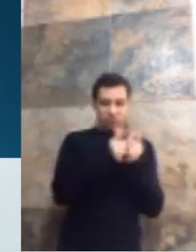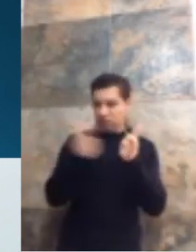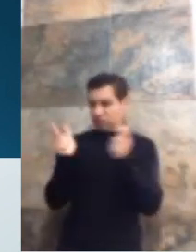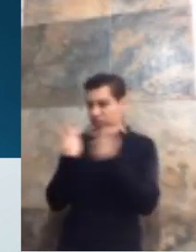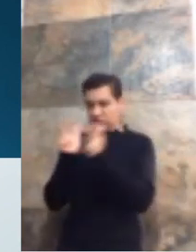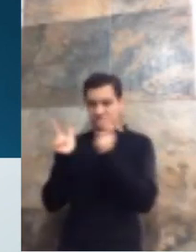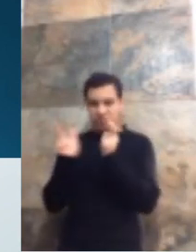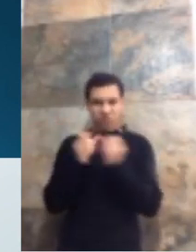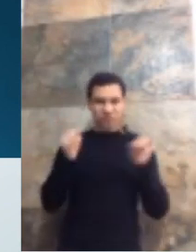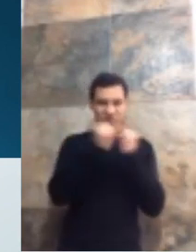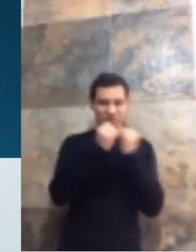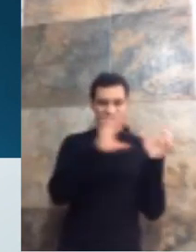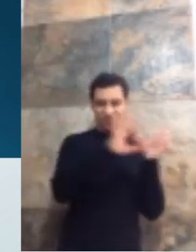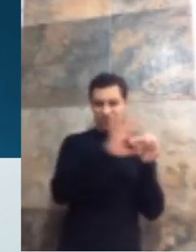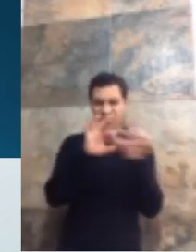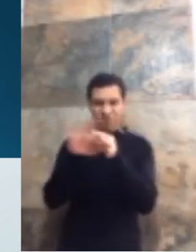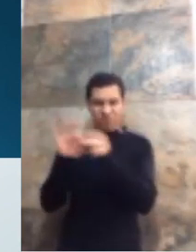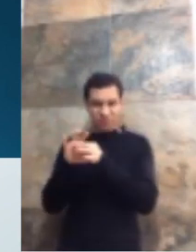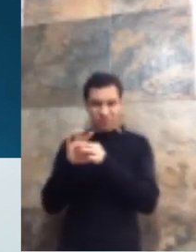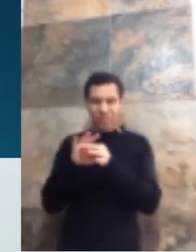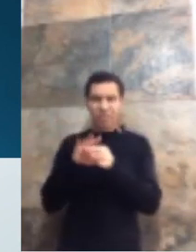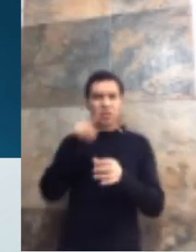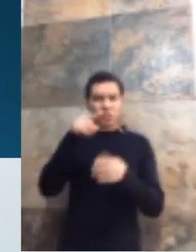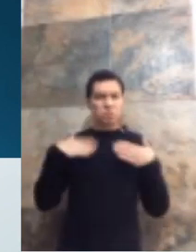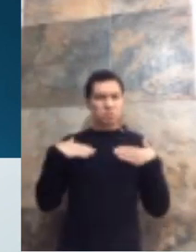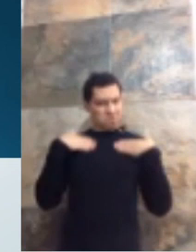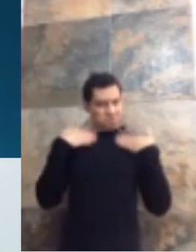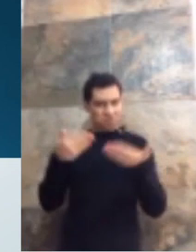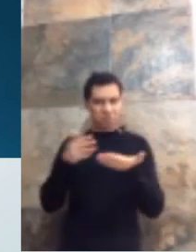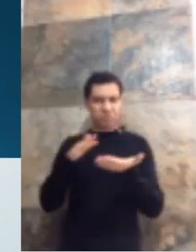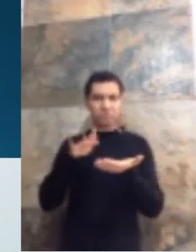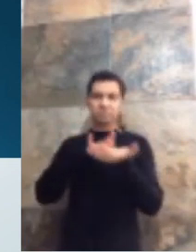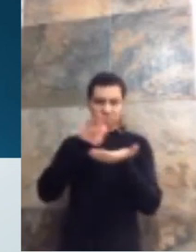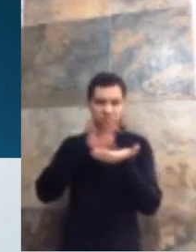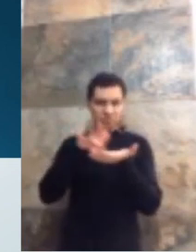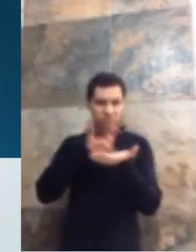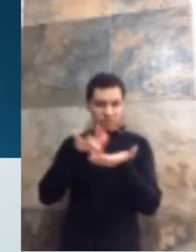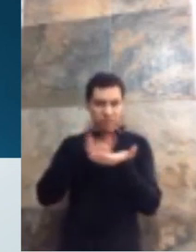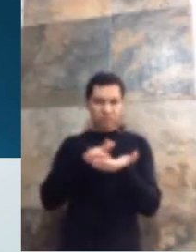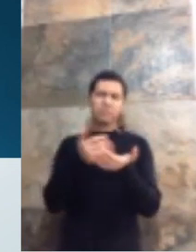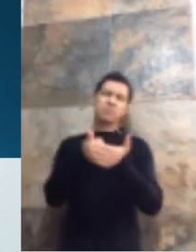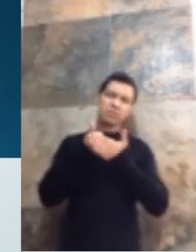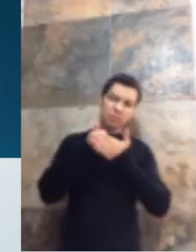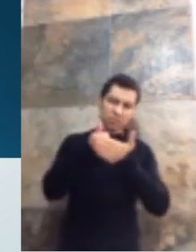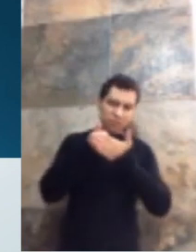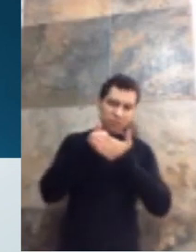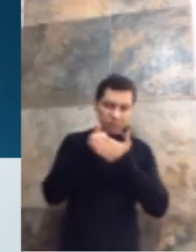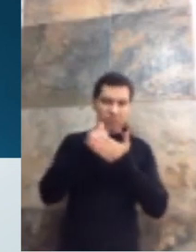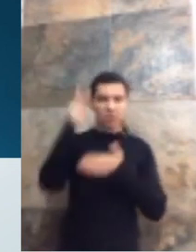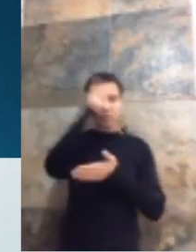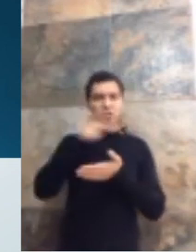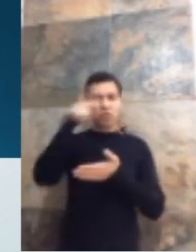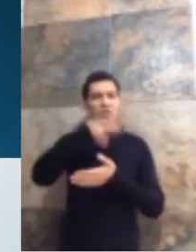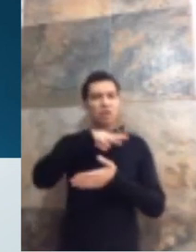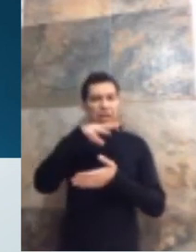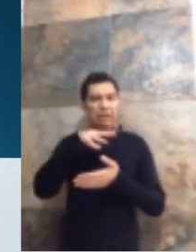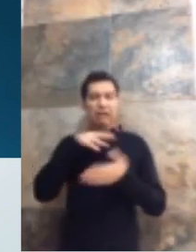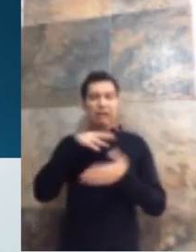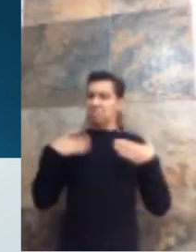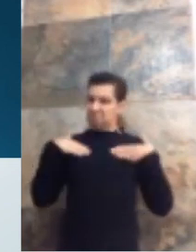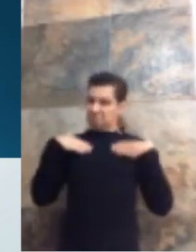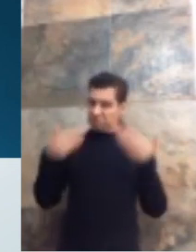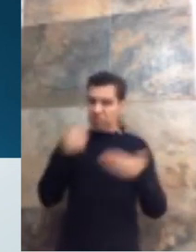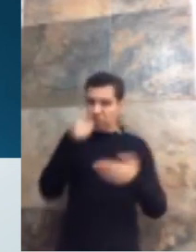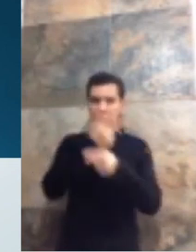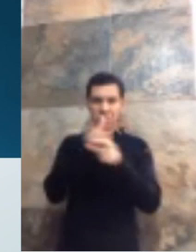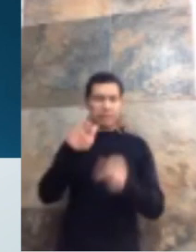de Psiquiatría y Salud Mental de la Facultad de Medicina, con la cual tenemos una relación muy cercana de investigación y docencia con la